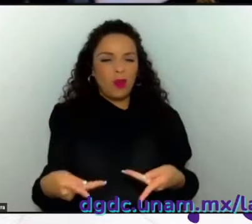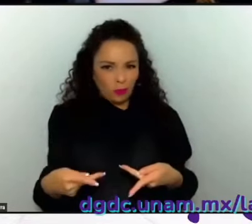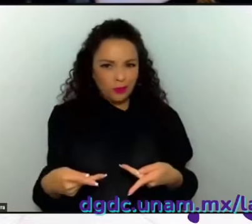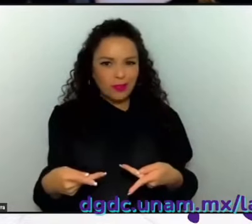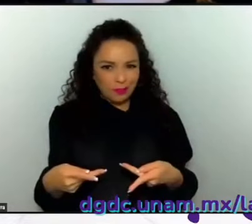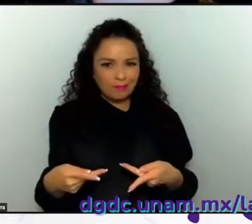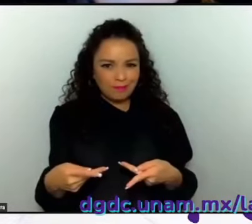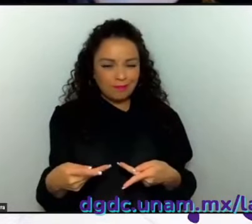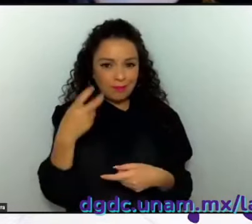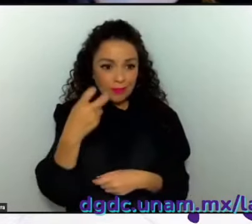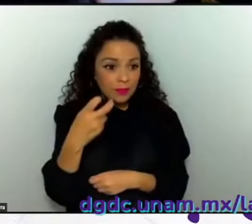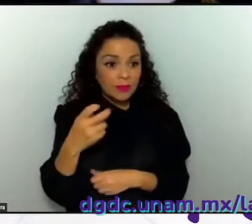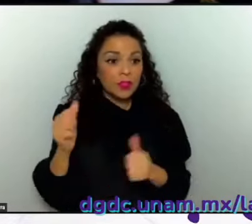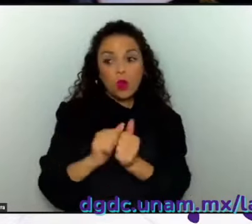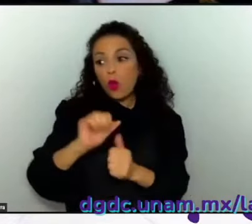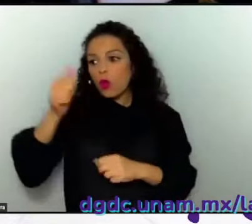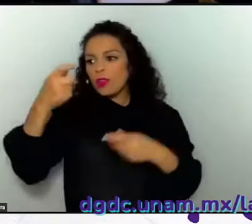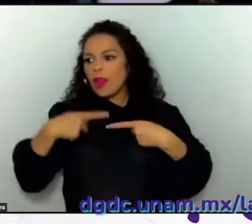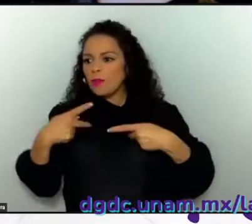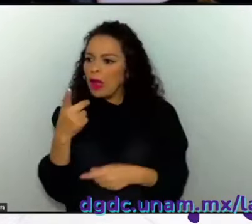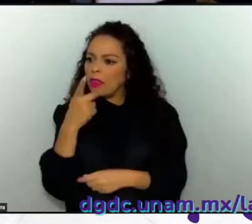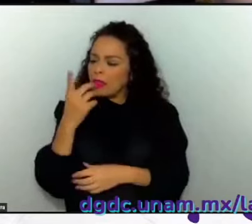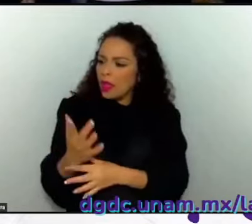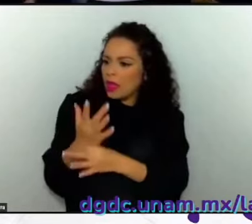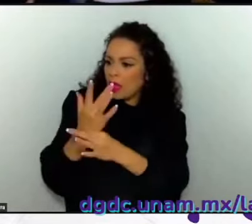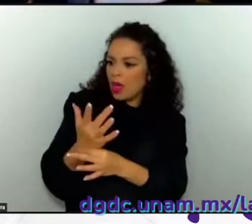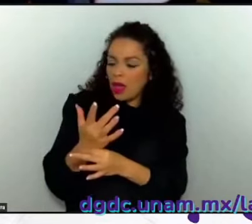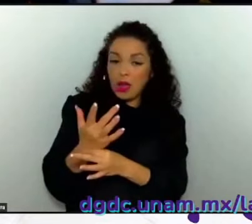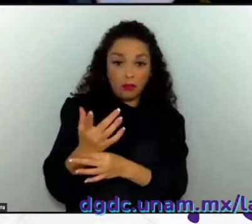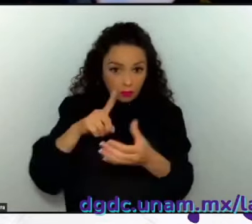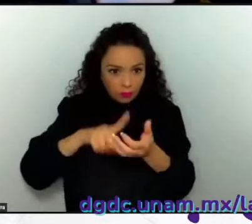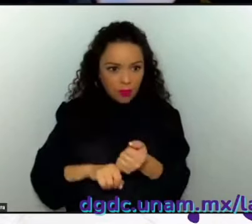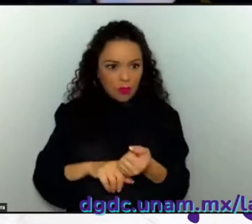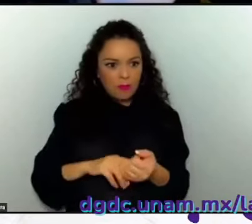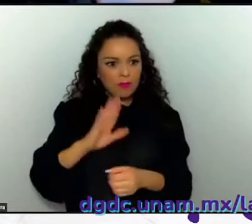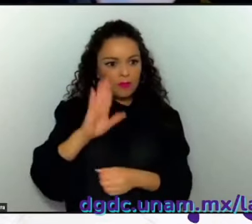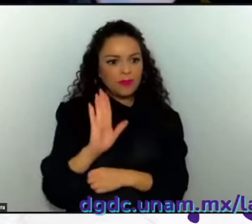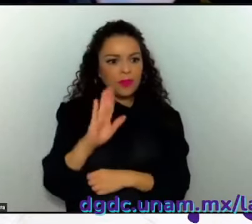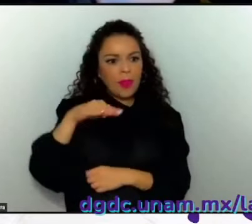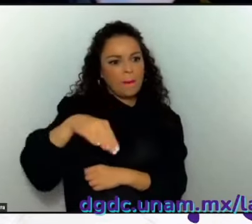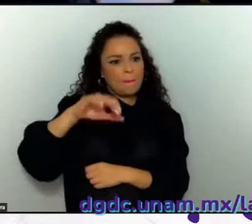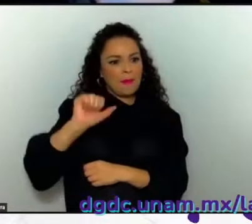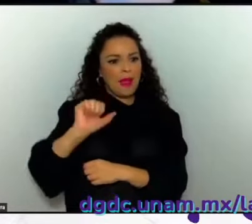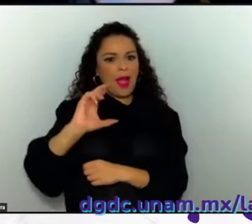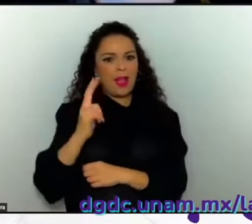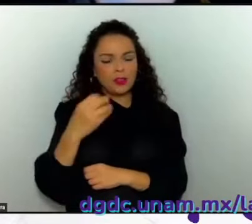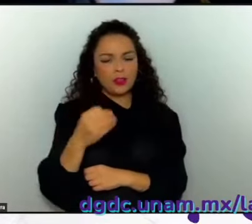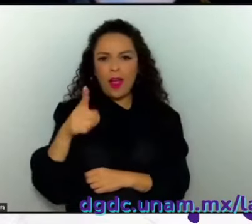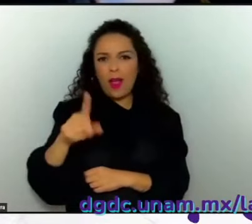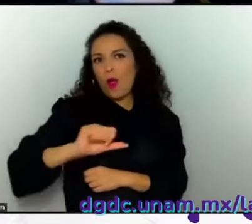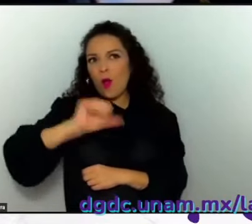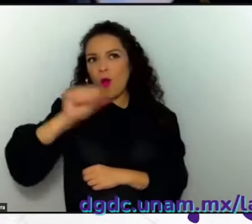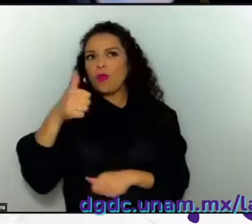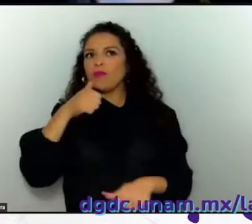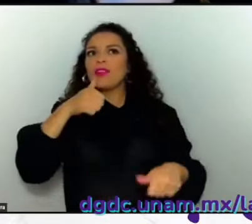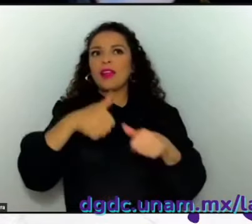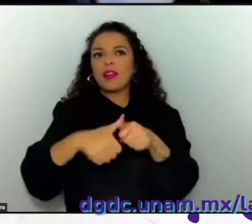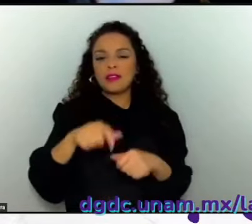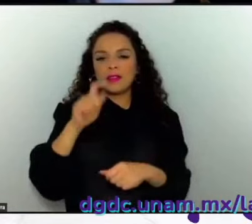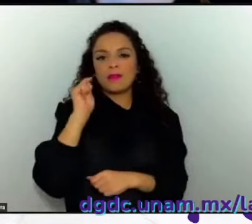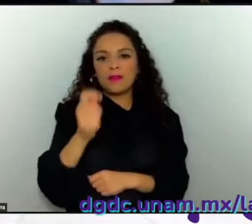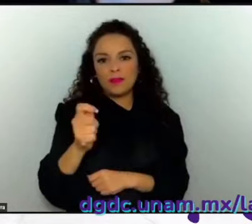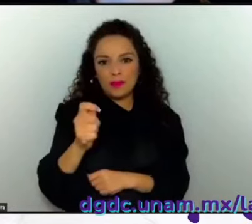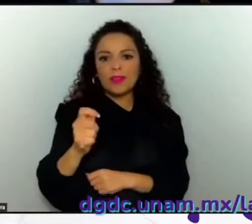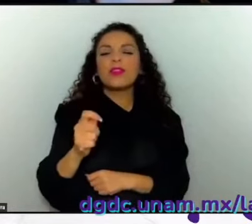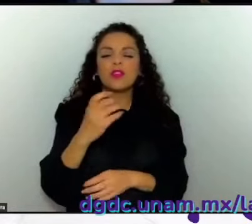se contrasta con otra gente que decía que estos objetos no eran eso, eran unos machos. Y los machos viene de otras siglas que quieren decir objetos masivos en el halo